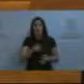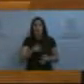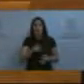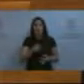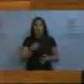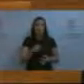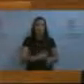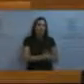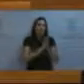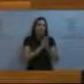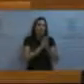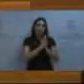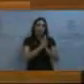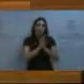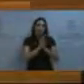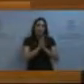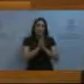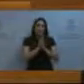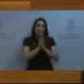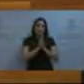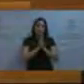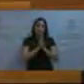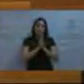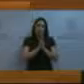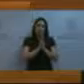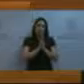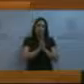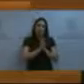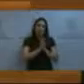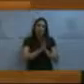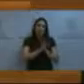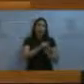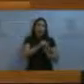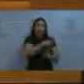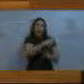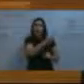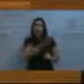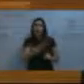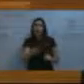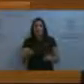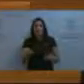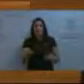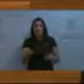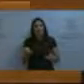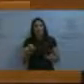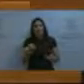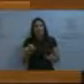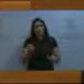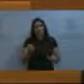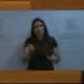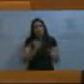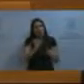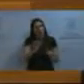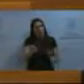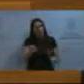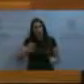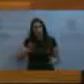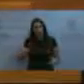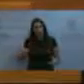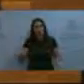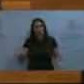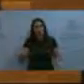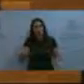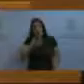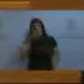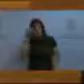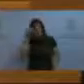solicito es que dejen ustedes de actuar de esta forma. Porque después de cuando, por